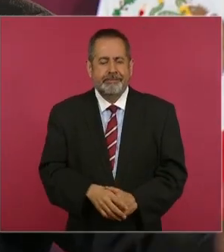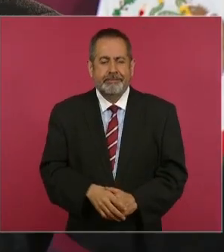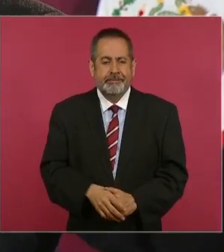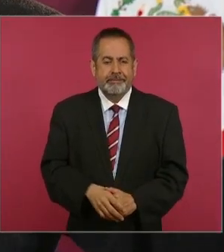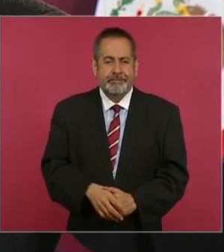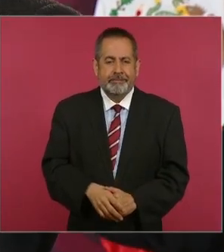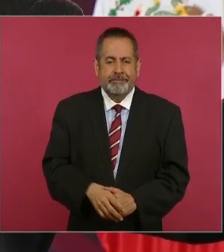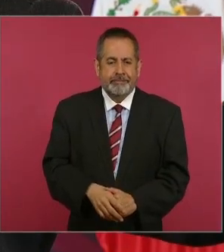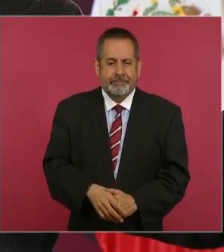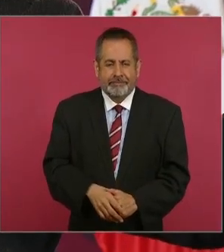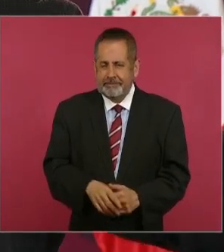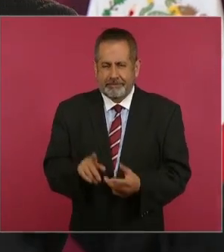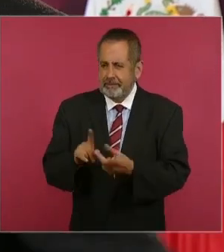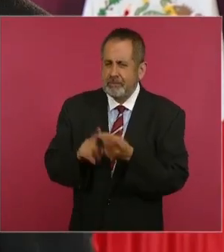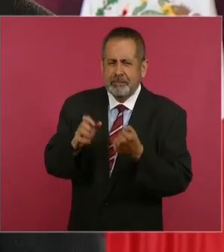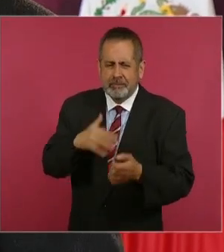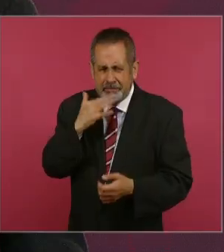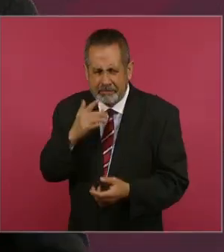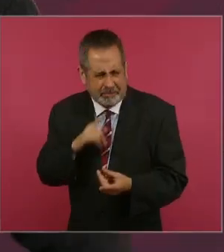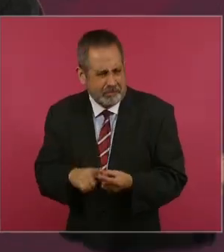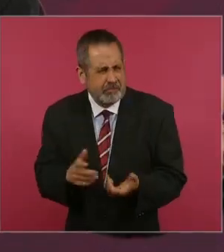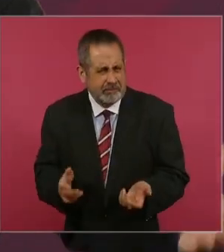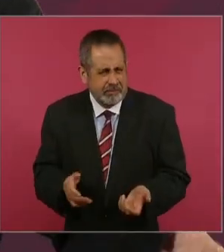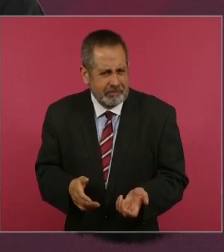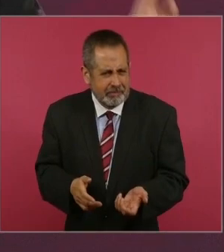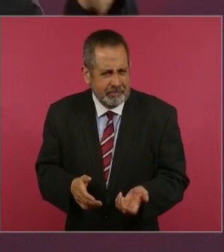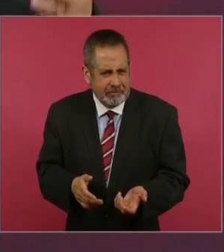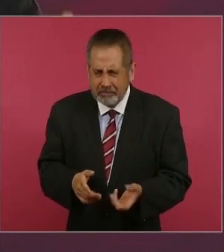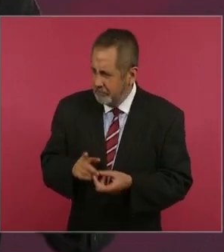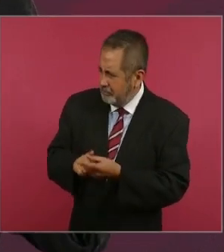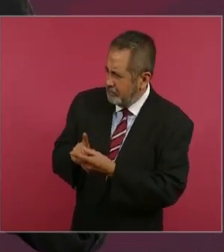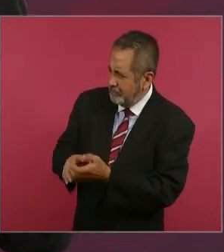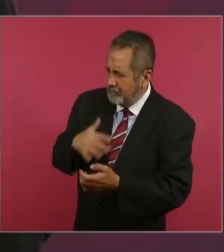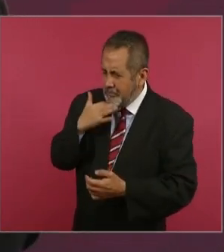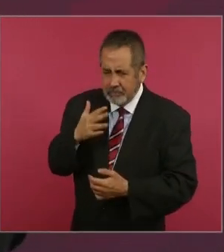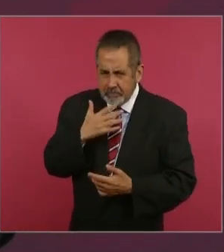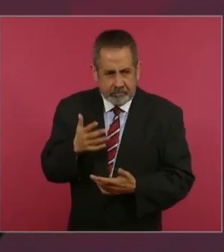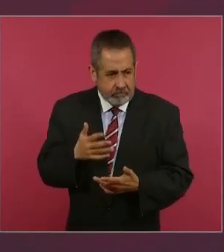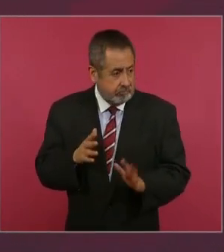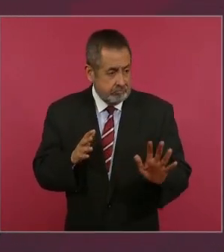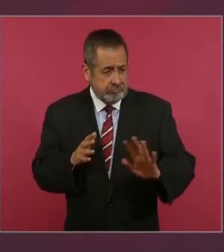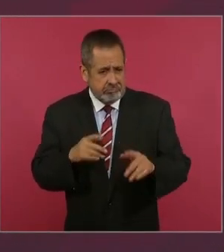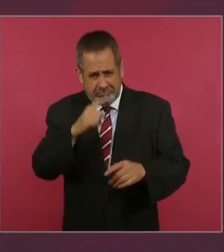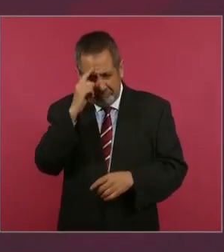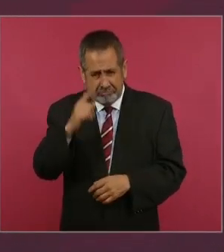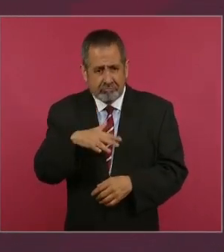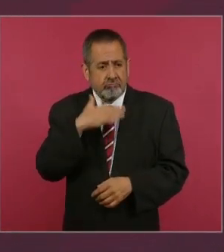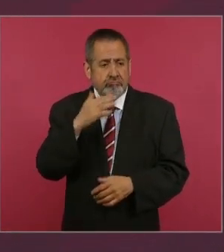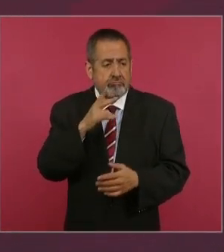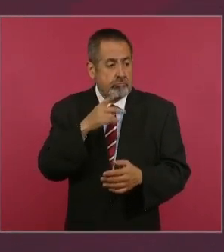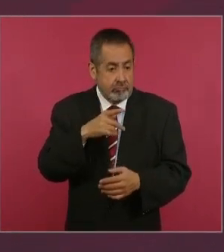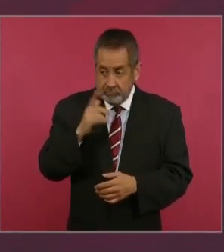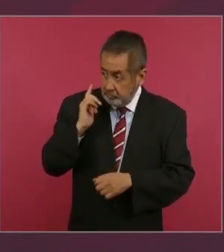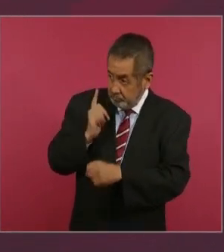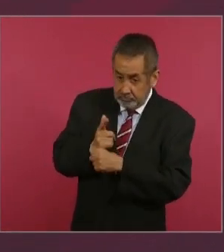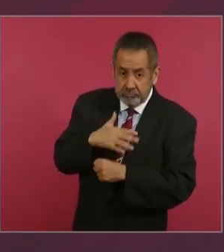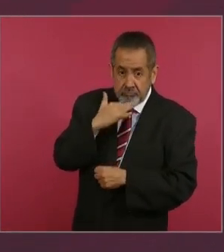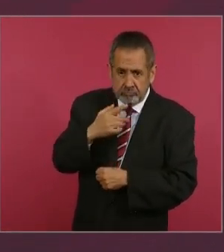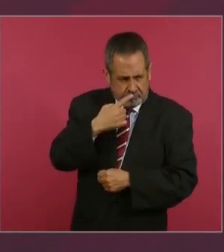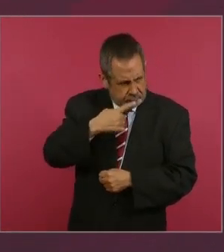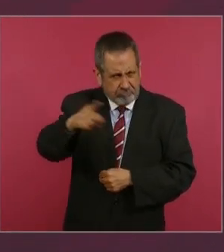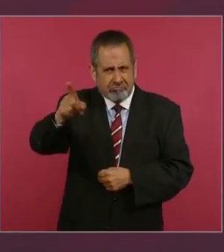corrupción Dónde está si hay corrupción lo que hay que hacer es una